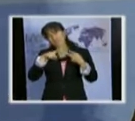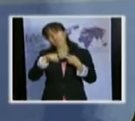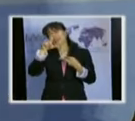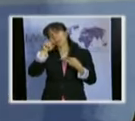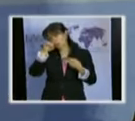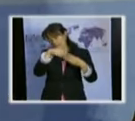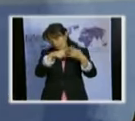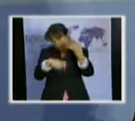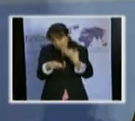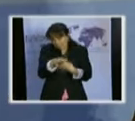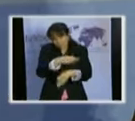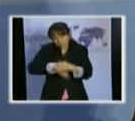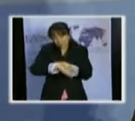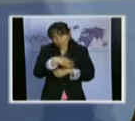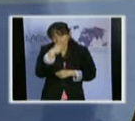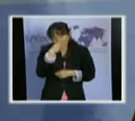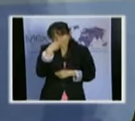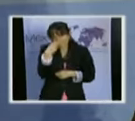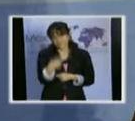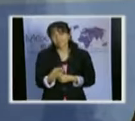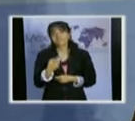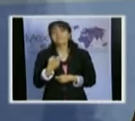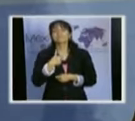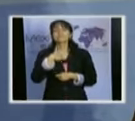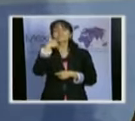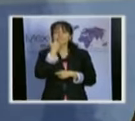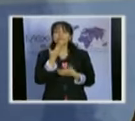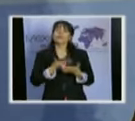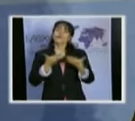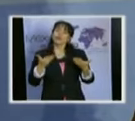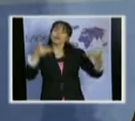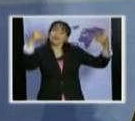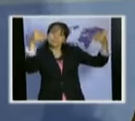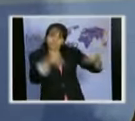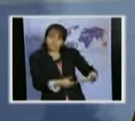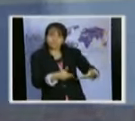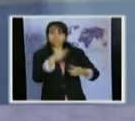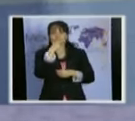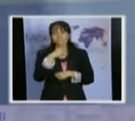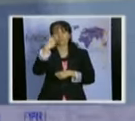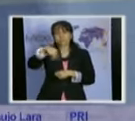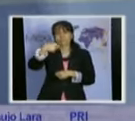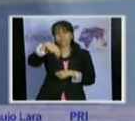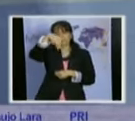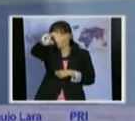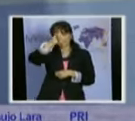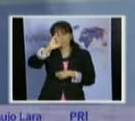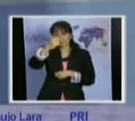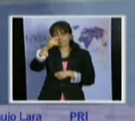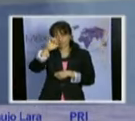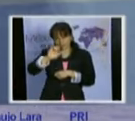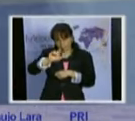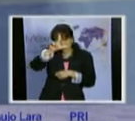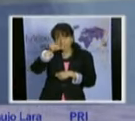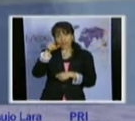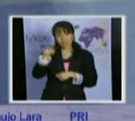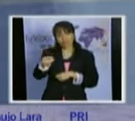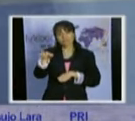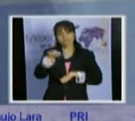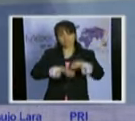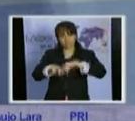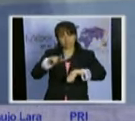Y bueno, quiero presentarles ahora a Miguel, que él es ahora nuestro